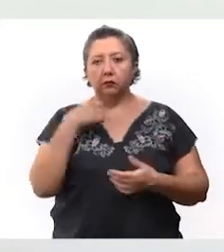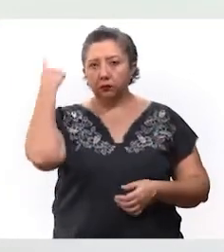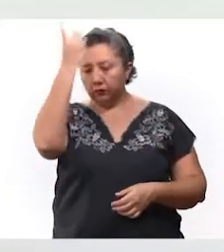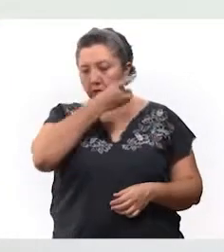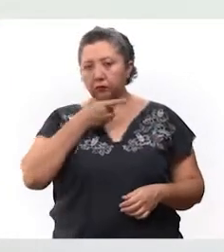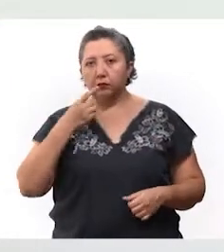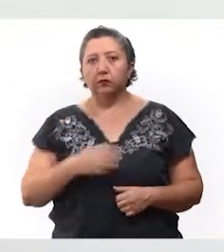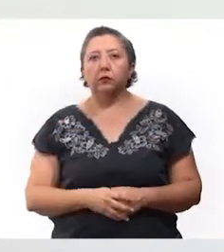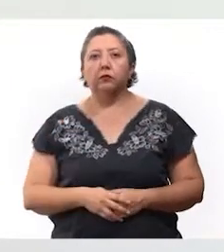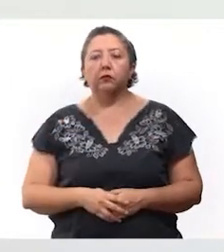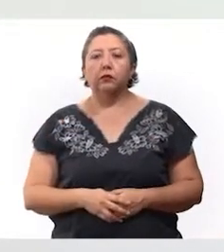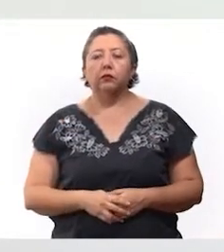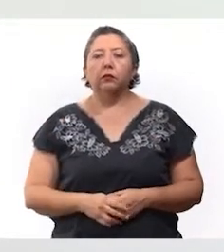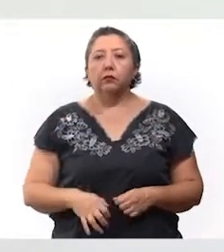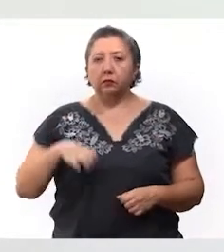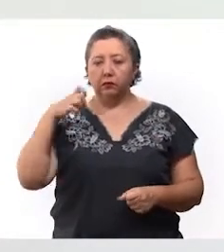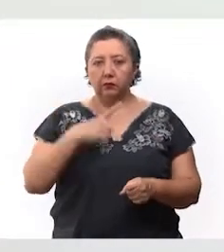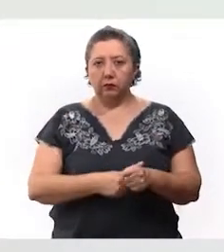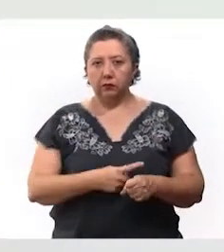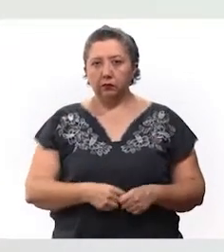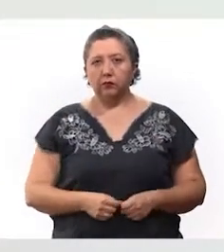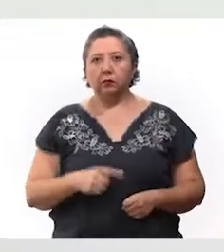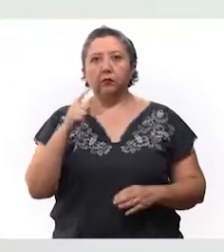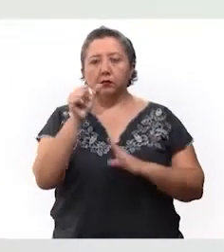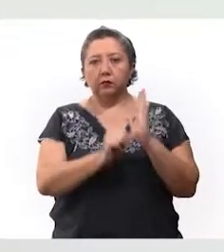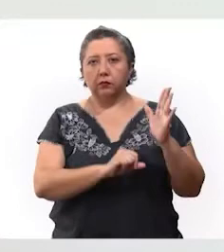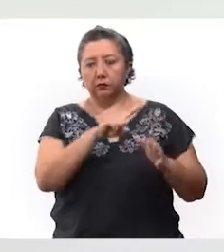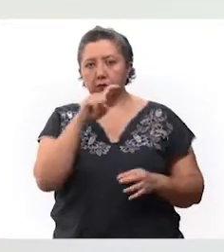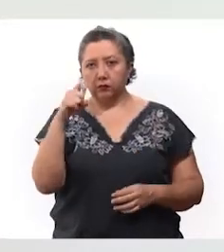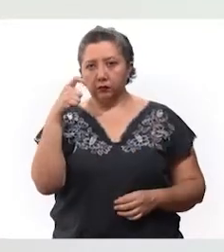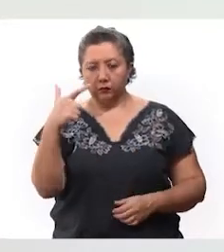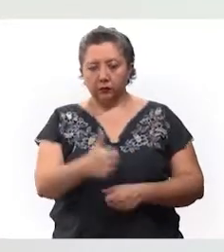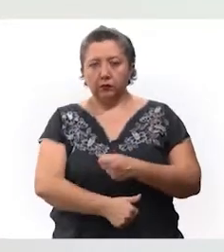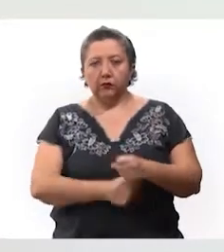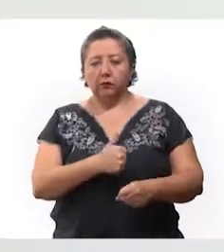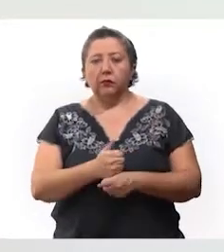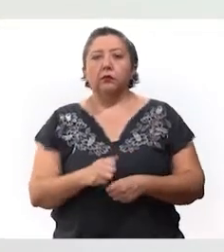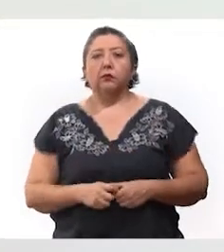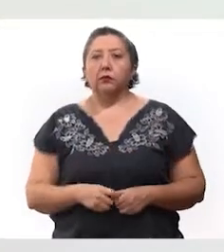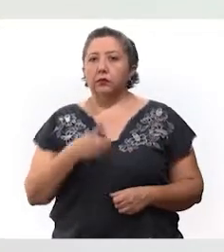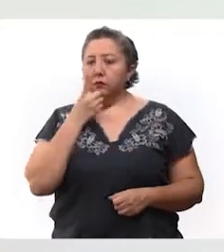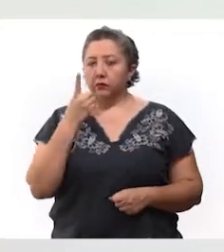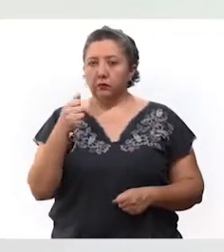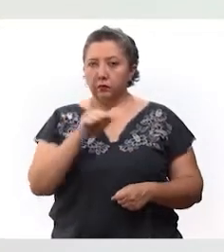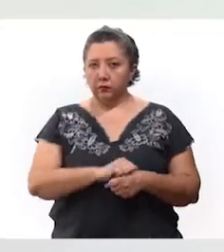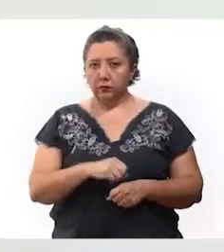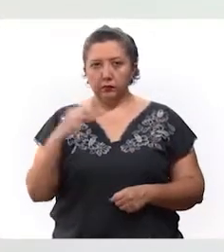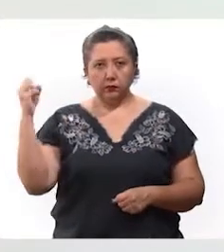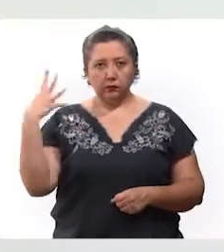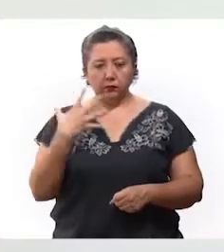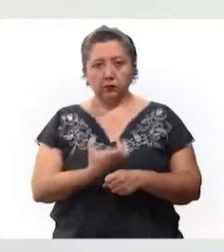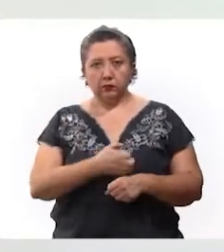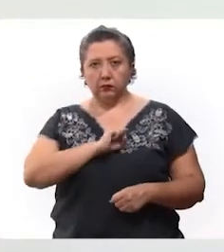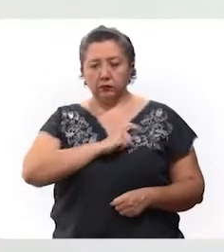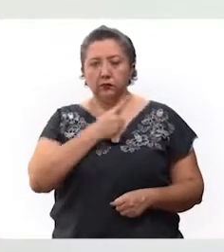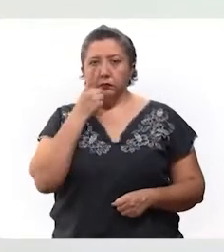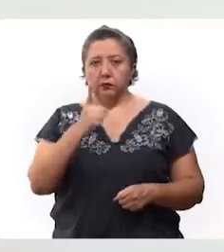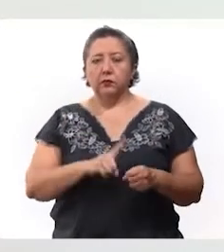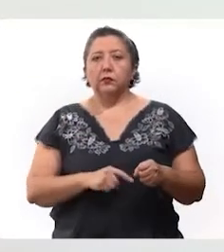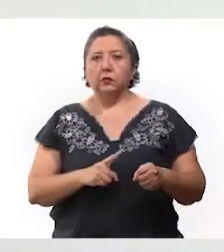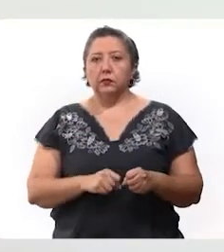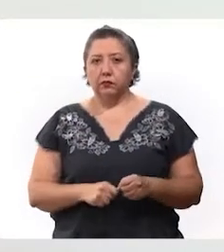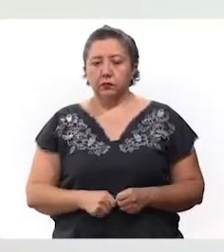a la espera de diagnóstico. El rango de edad de los casos es de 1 mes a 107 años. Los indicadores semanales del Semáforo Estatal de